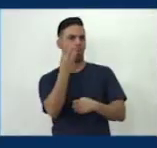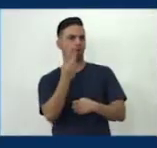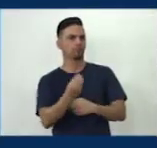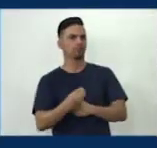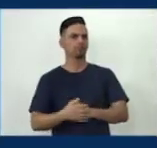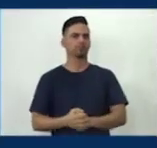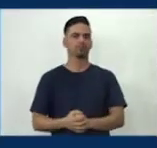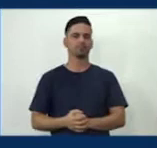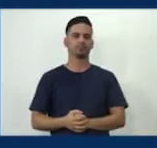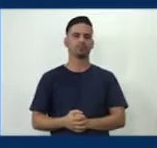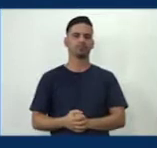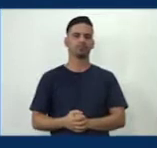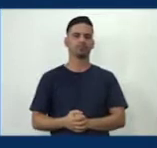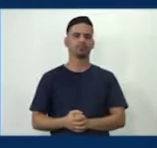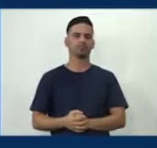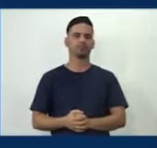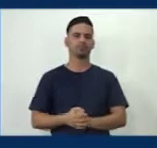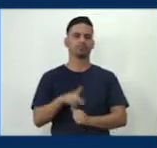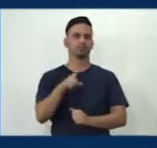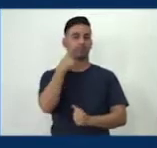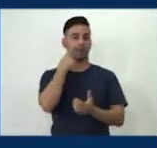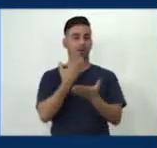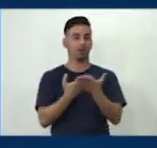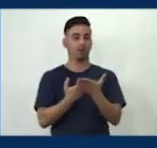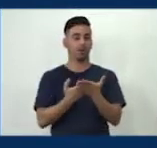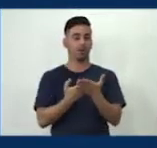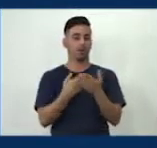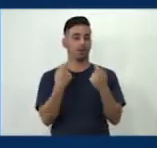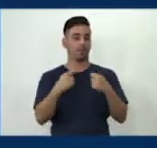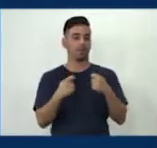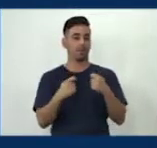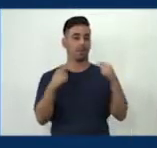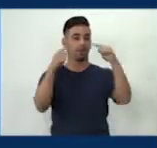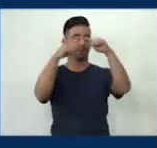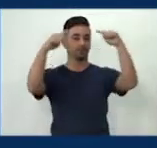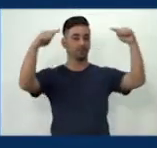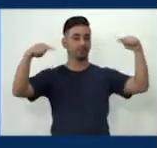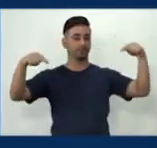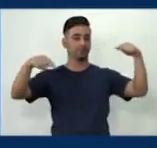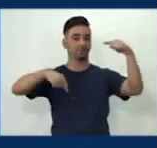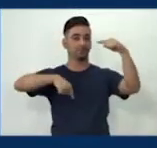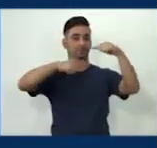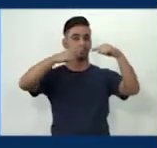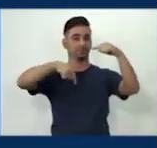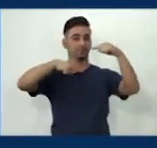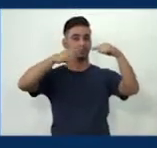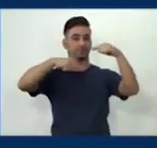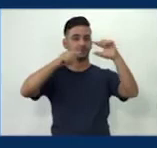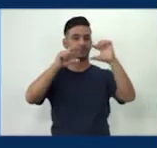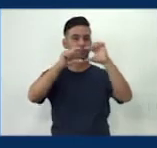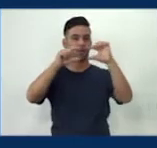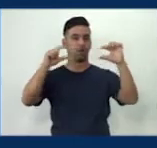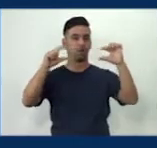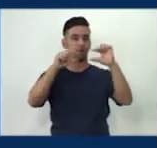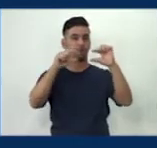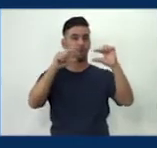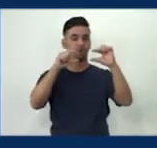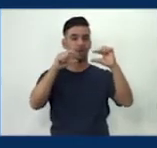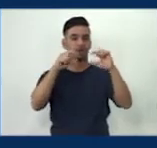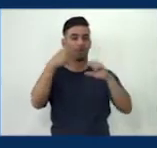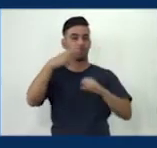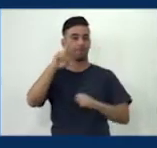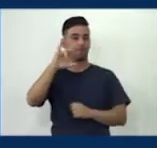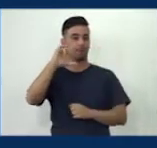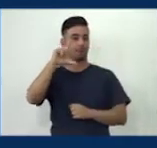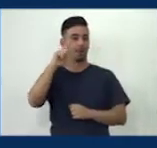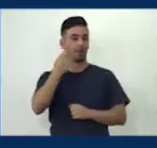el circuito, ubico la fuente. Como estoy trabajando con dos pilas, pues pongo la fuente allí, los dos bombillos con su representación